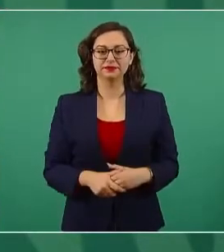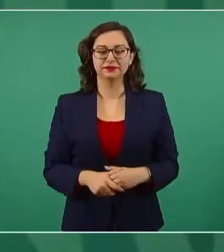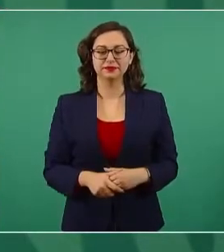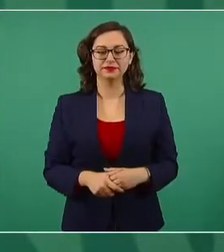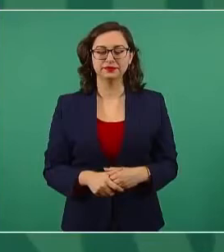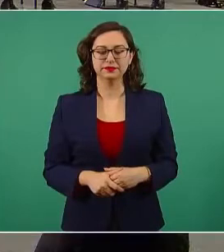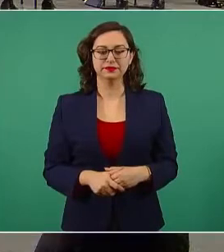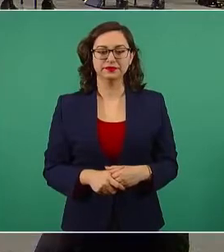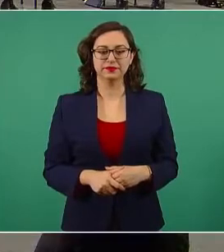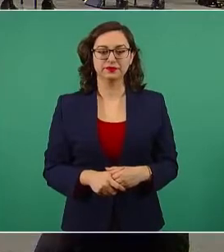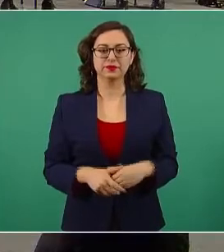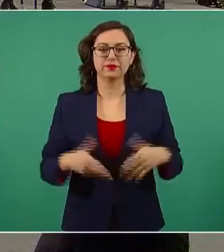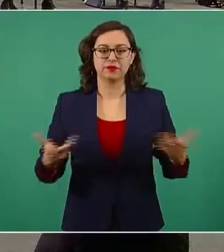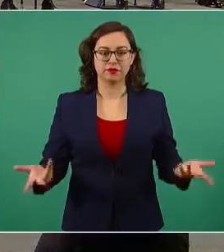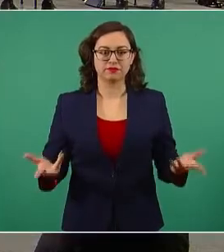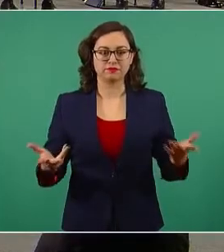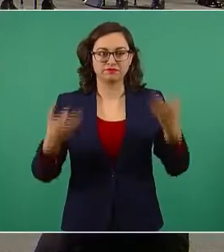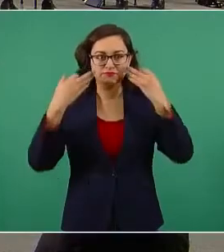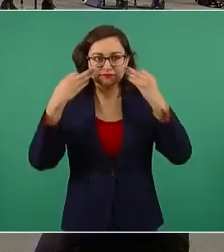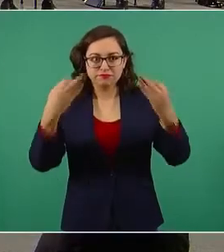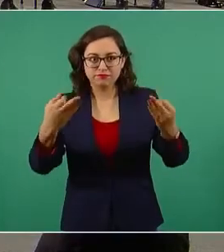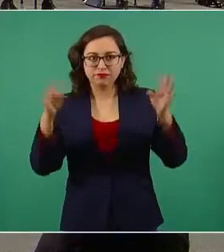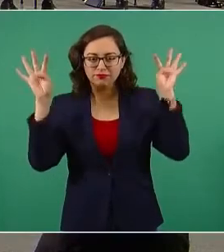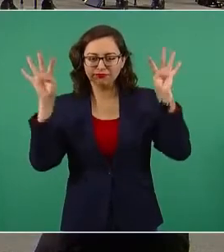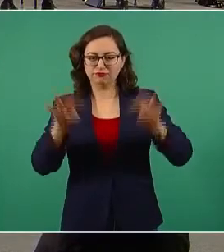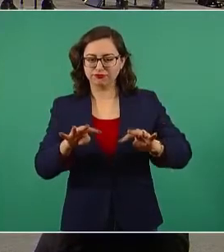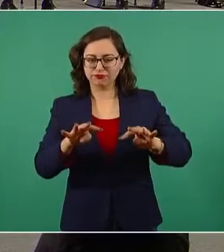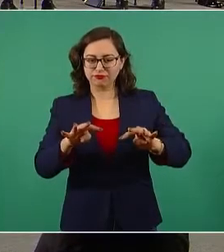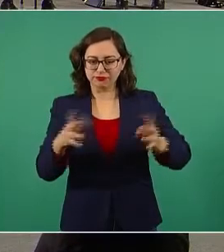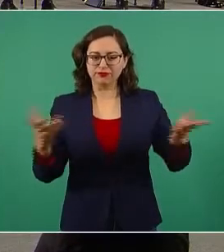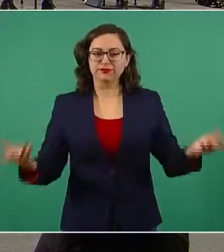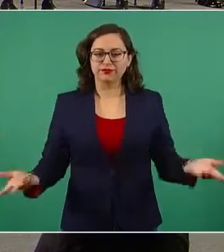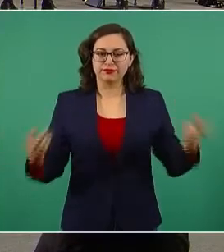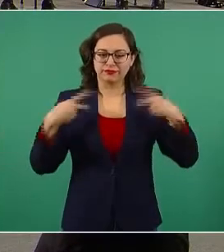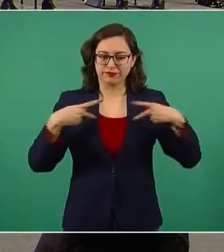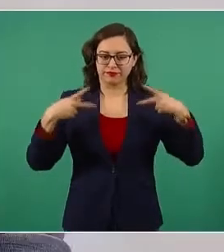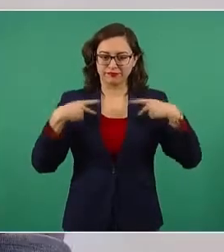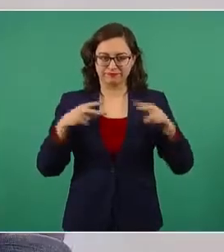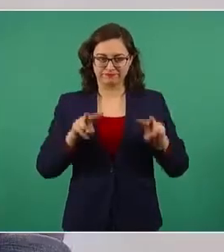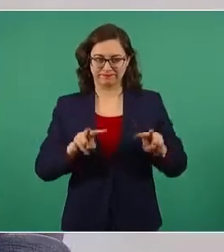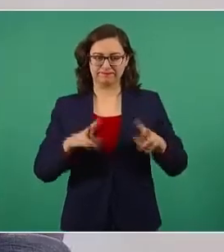de que se dé confianza de que la vacuna ayuda,